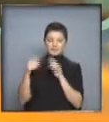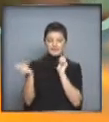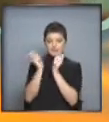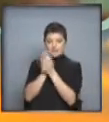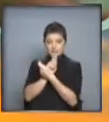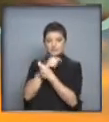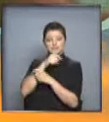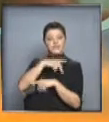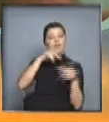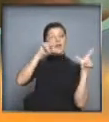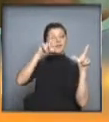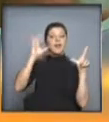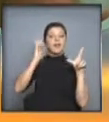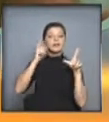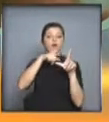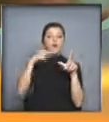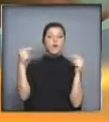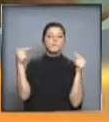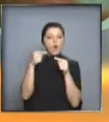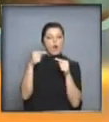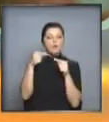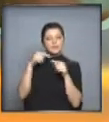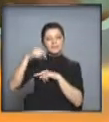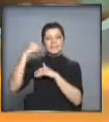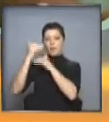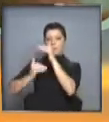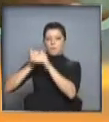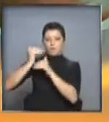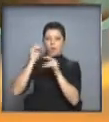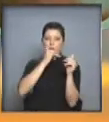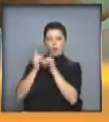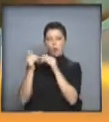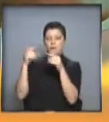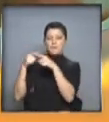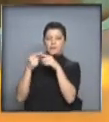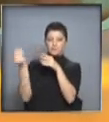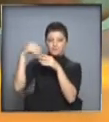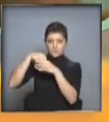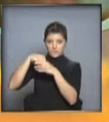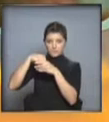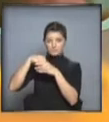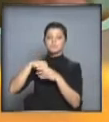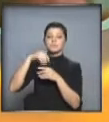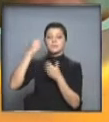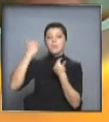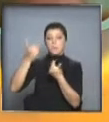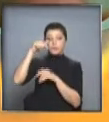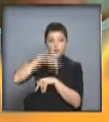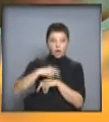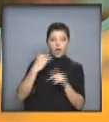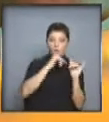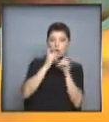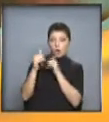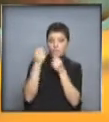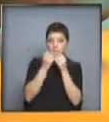de comunicación masivos juegan en contra muchas veces de lo que es este proceso que se viene dando, y que por algo los pibes empezaron a militar y